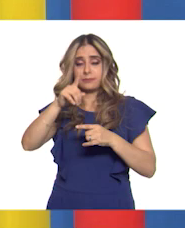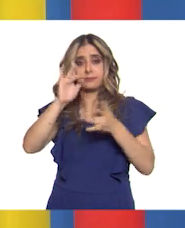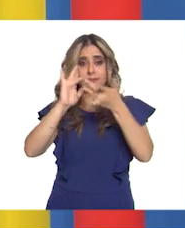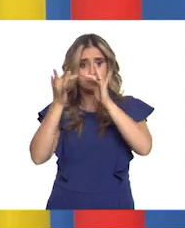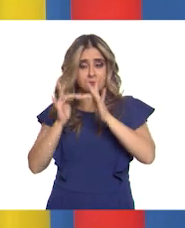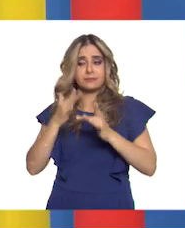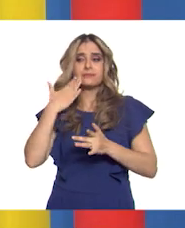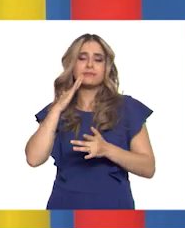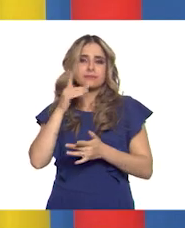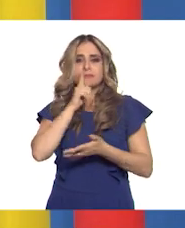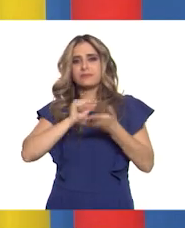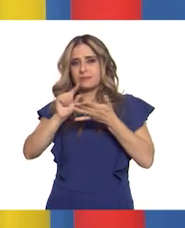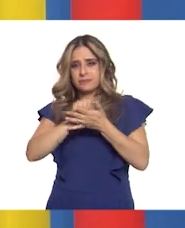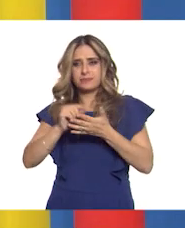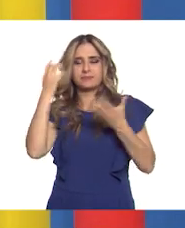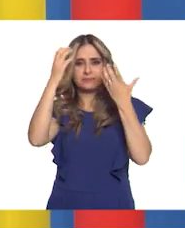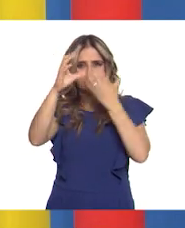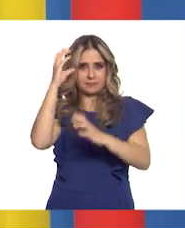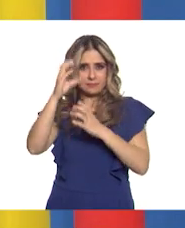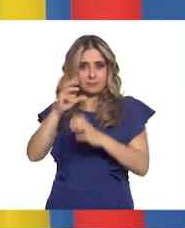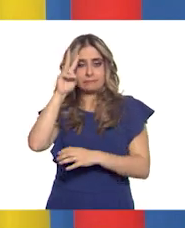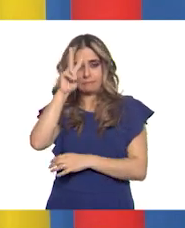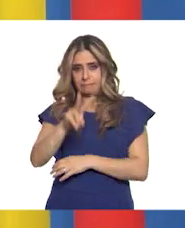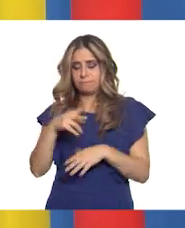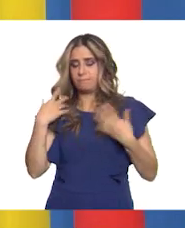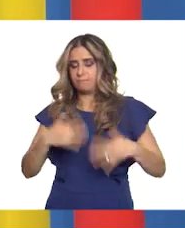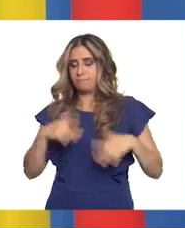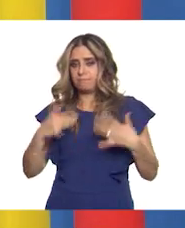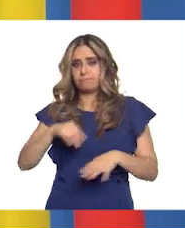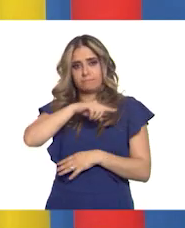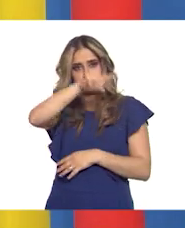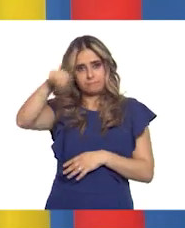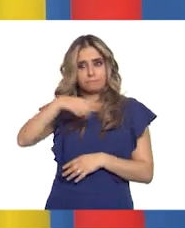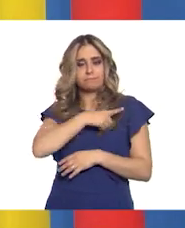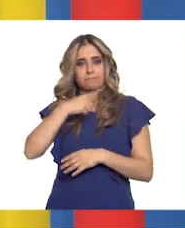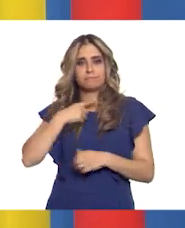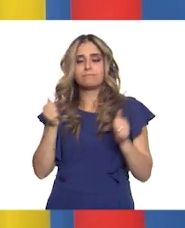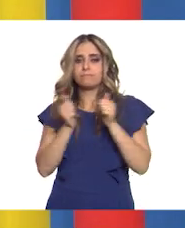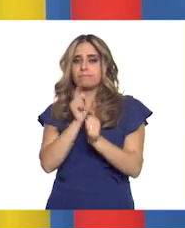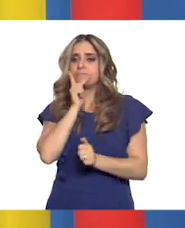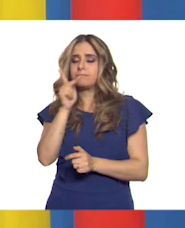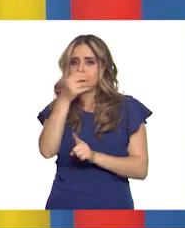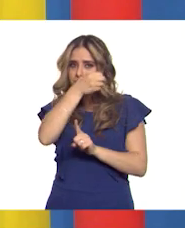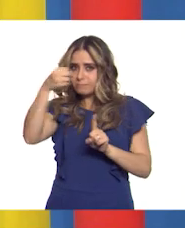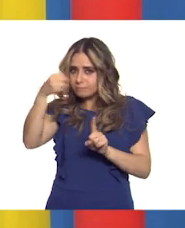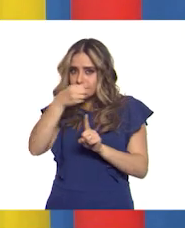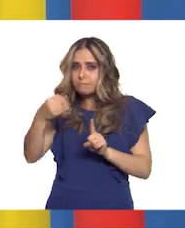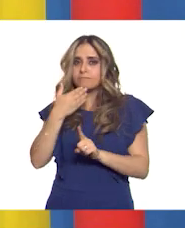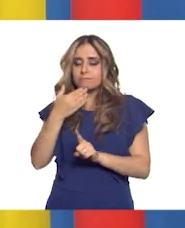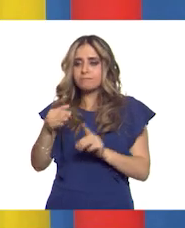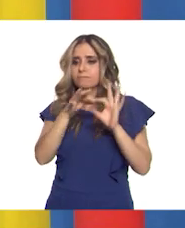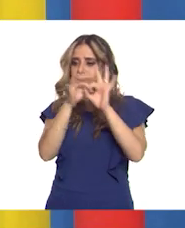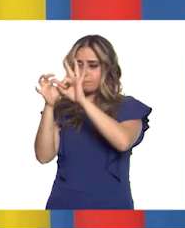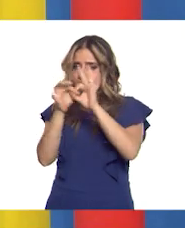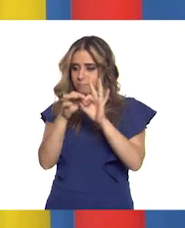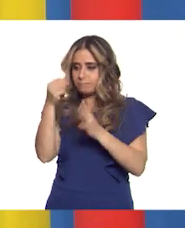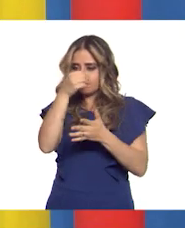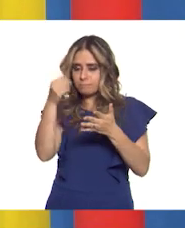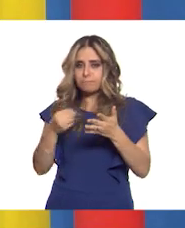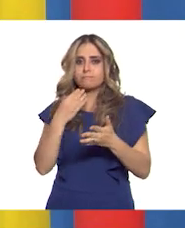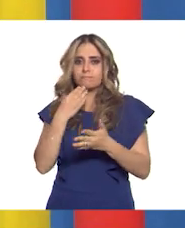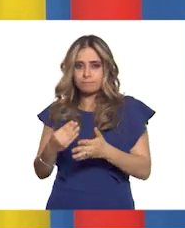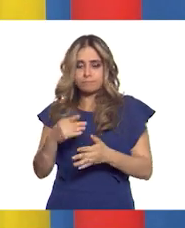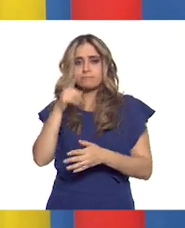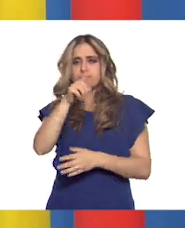son un gran lugar para poder poner en práctica su ortografía, su redacción, su sintaxis. Entonces, no porque